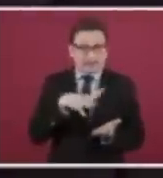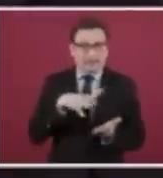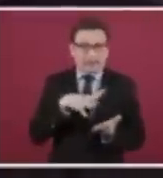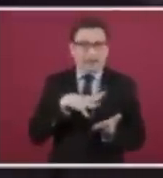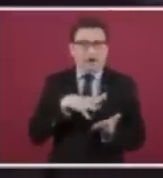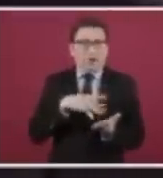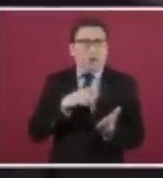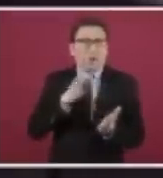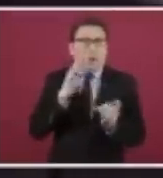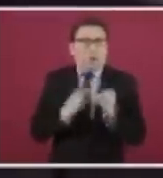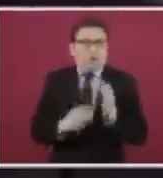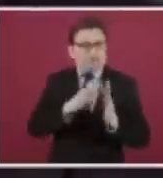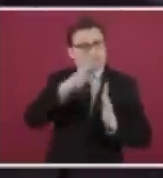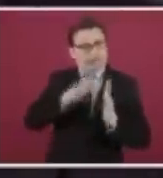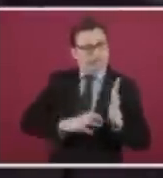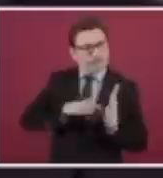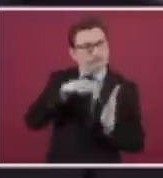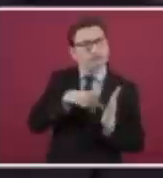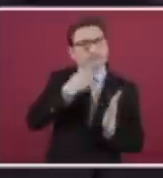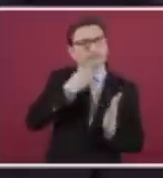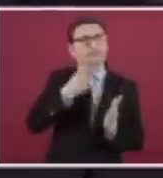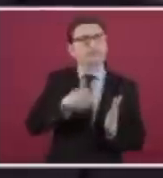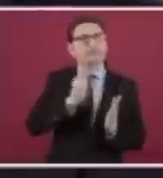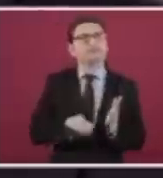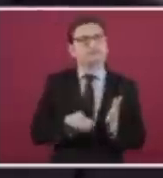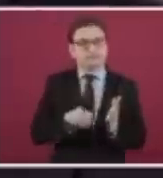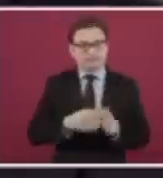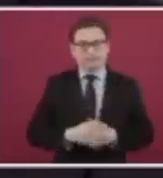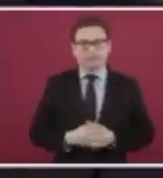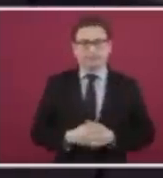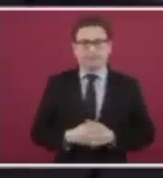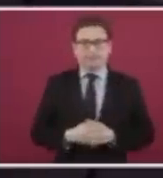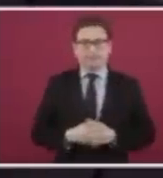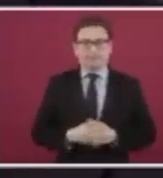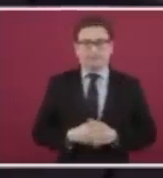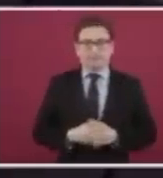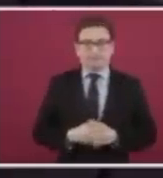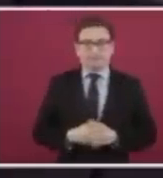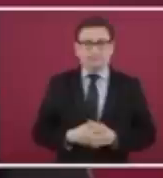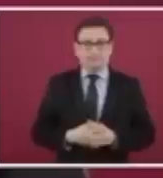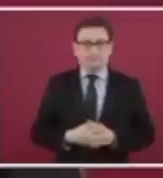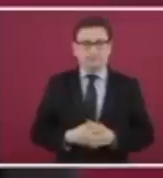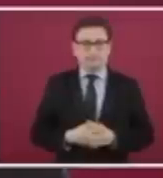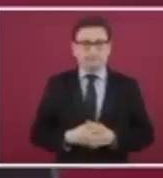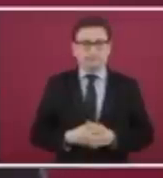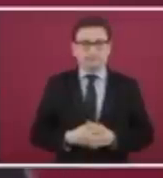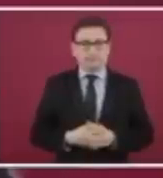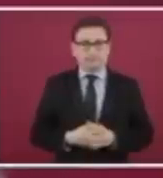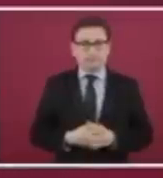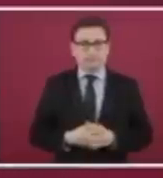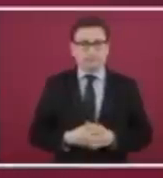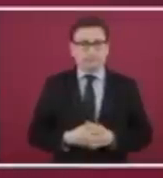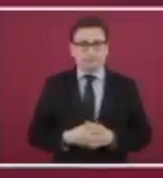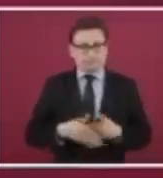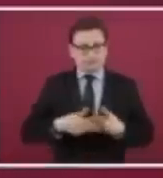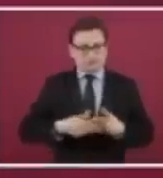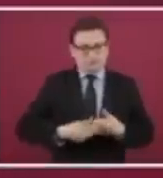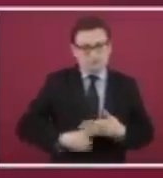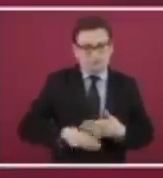texto que habla de que en los próximos 20